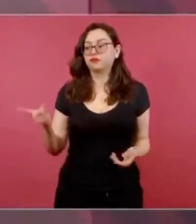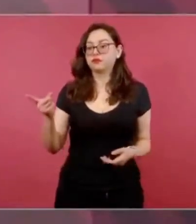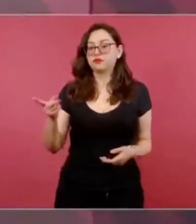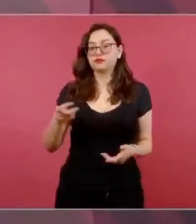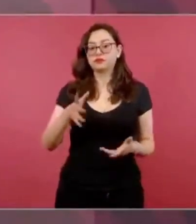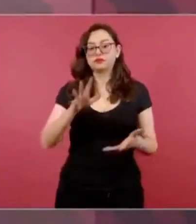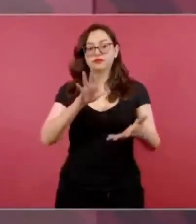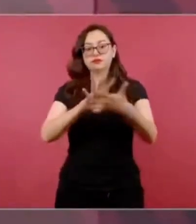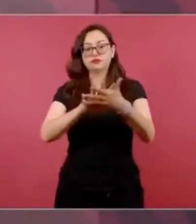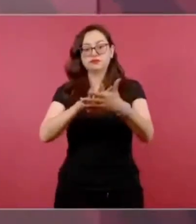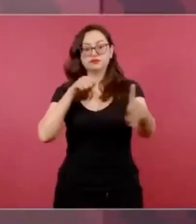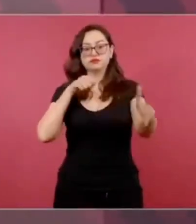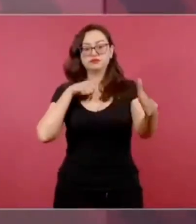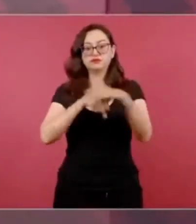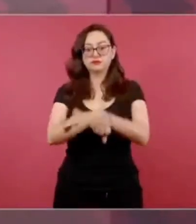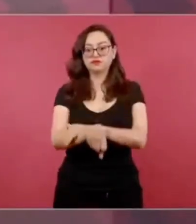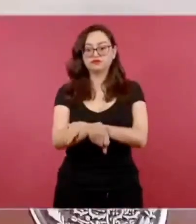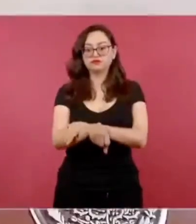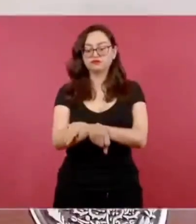El de Tepeyistán.